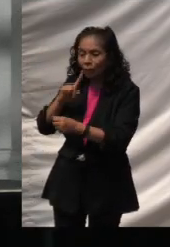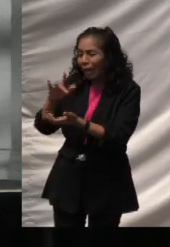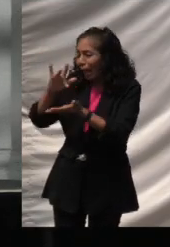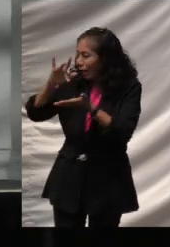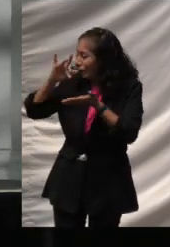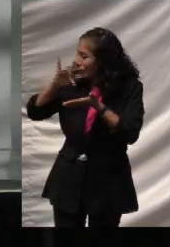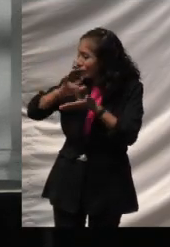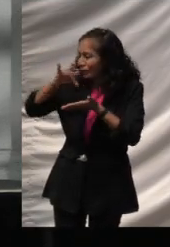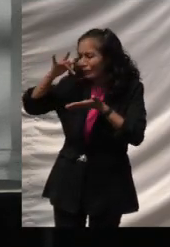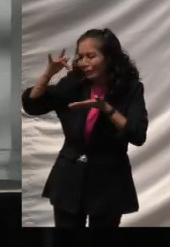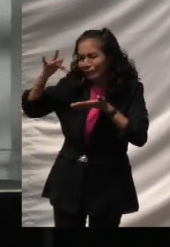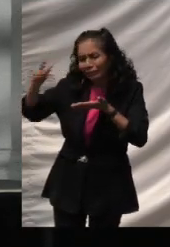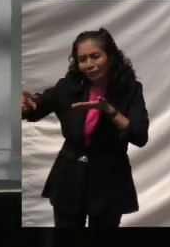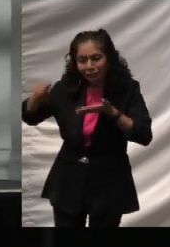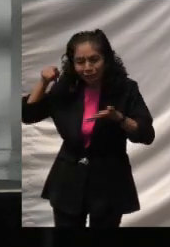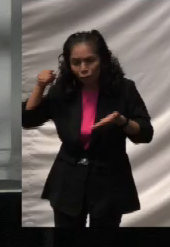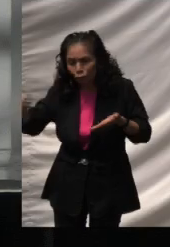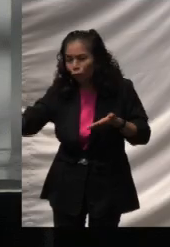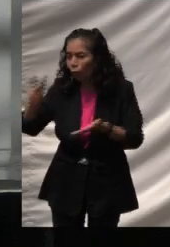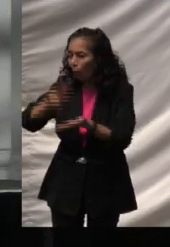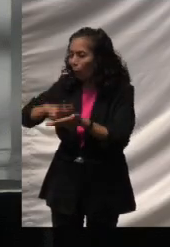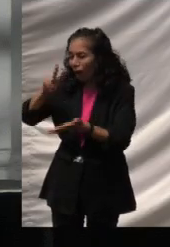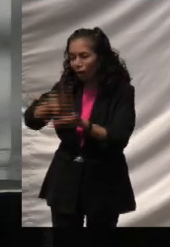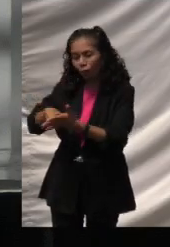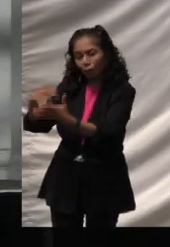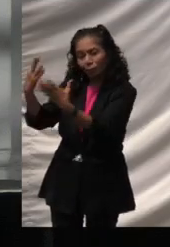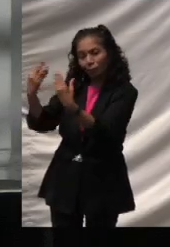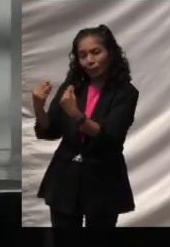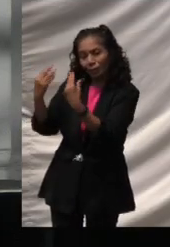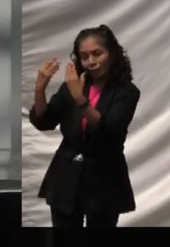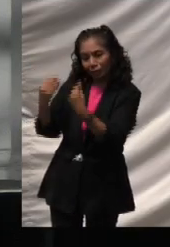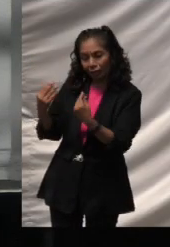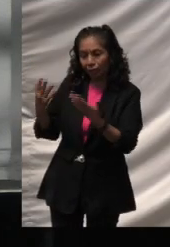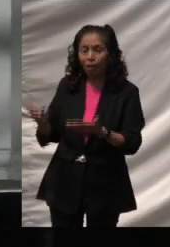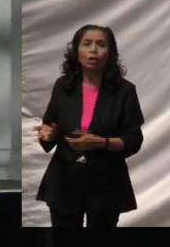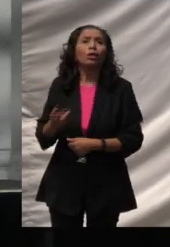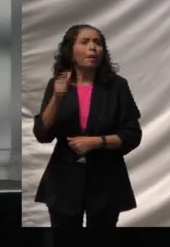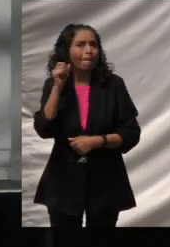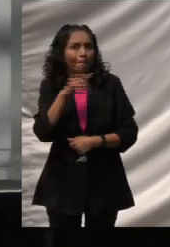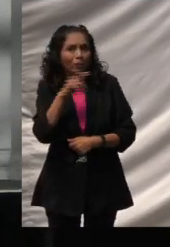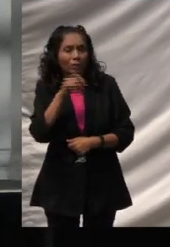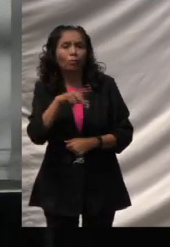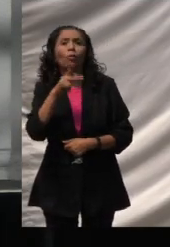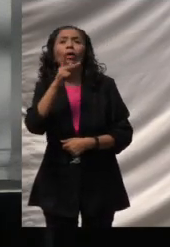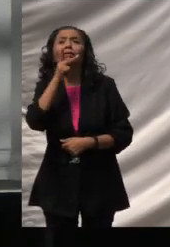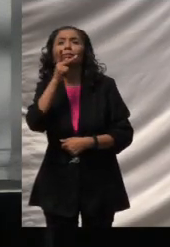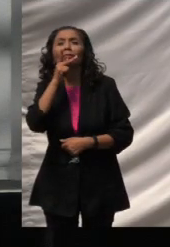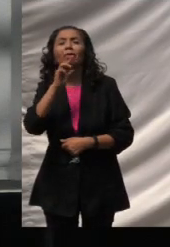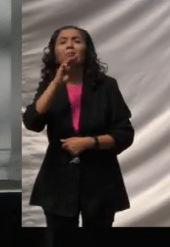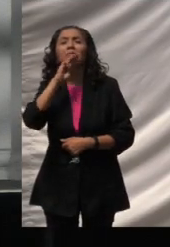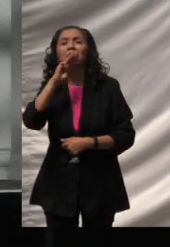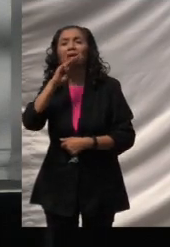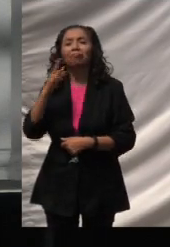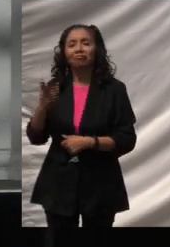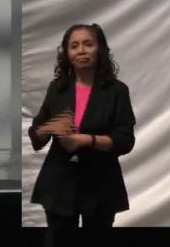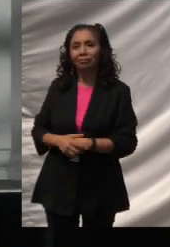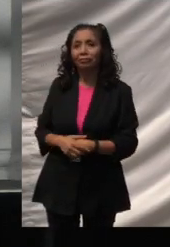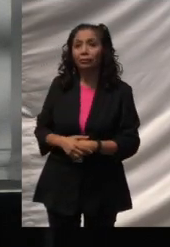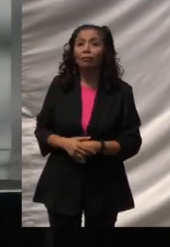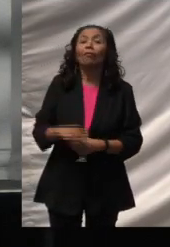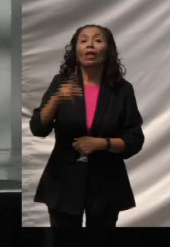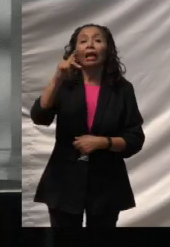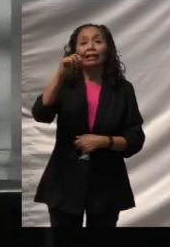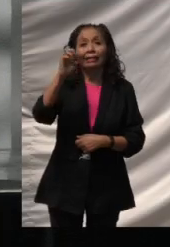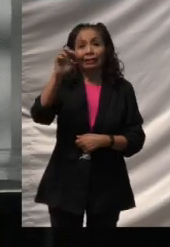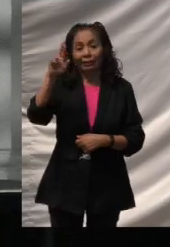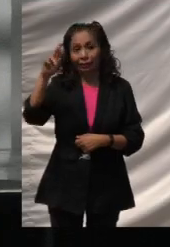hecho por ella y los valores que había inculcado en ella, nunca dejando a un lado a sus padres y sintiéndose orgullosos de ellos.